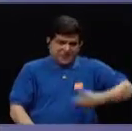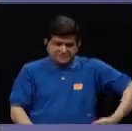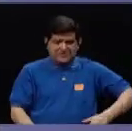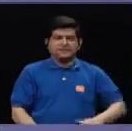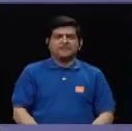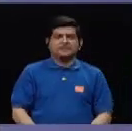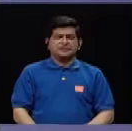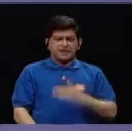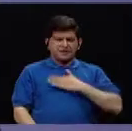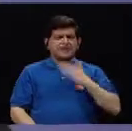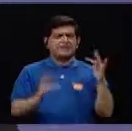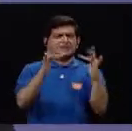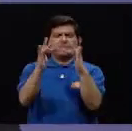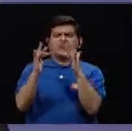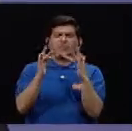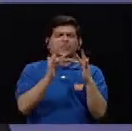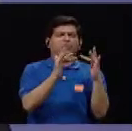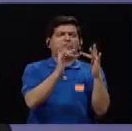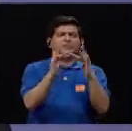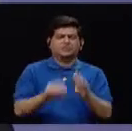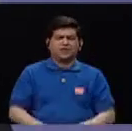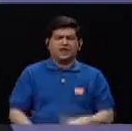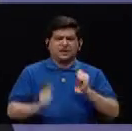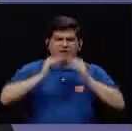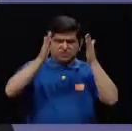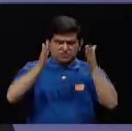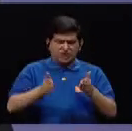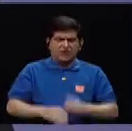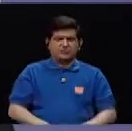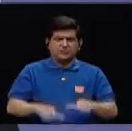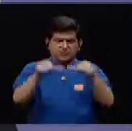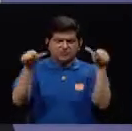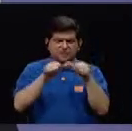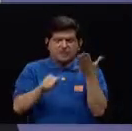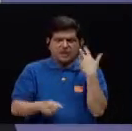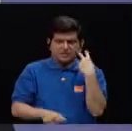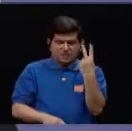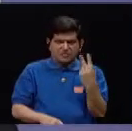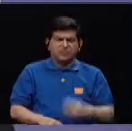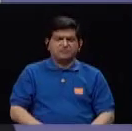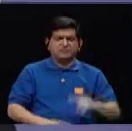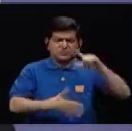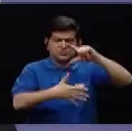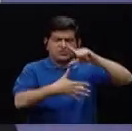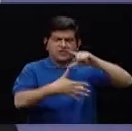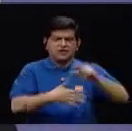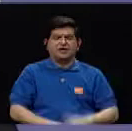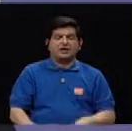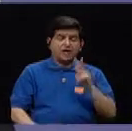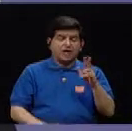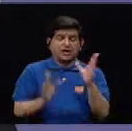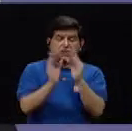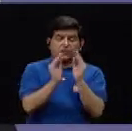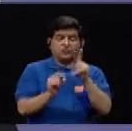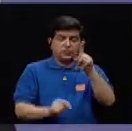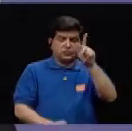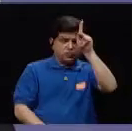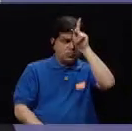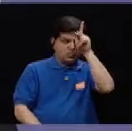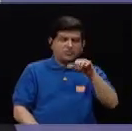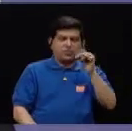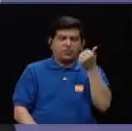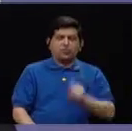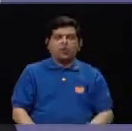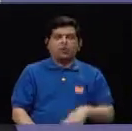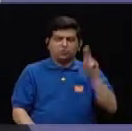presidenta y me ha hecho acercarme a muchos actores audiovisuales de toda Latinoamérica. Entonces he ido a dos foros, uno a Perú y el